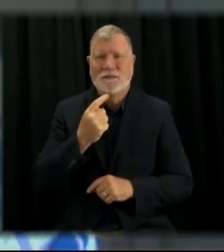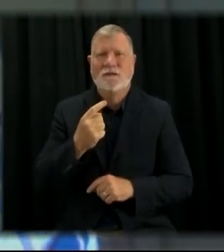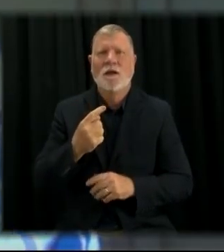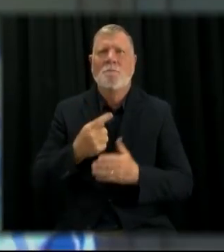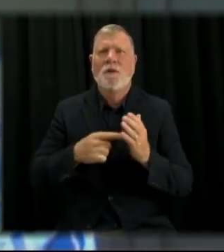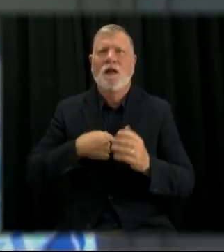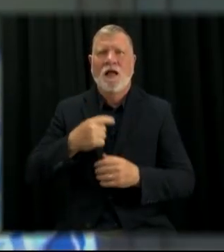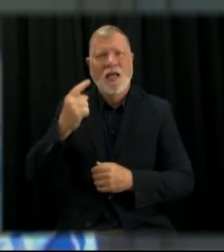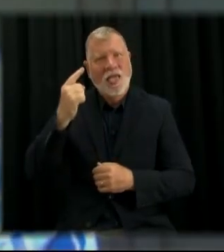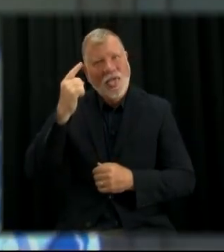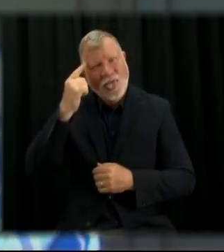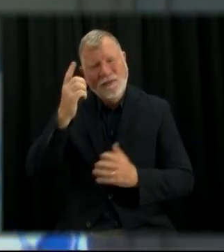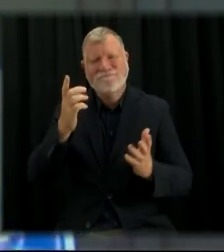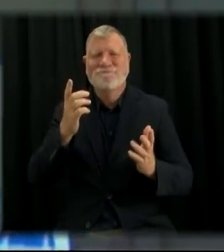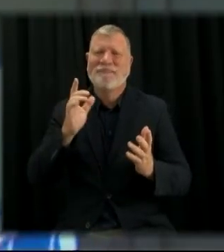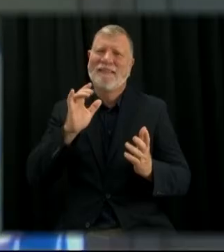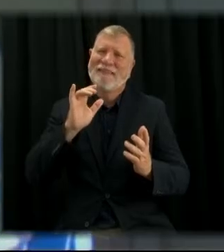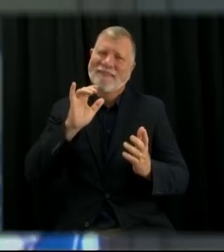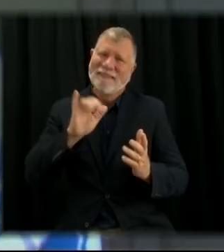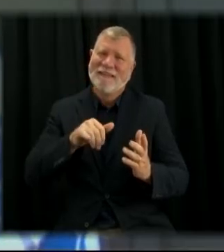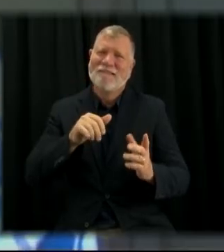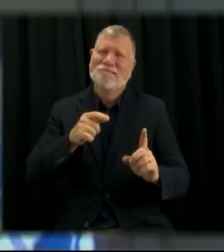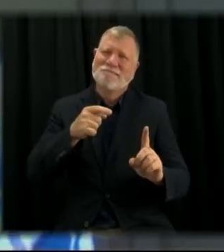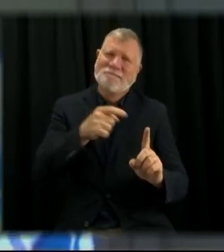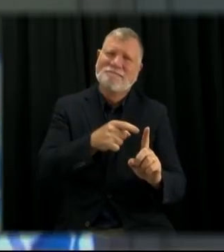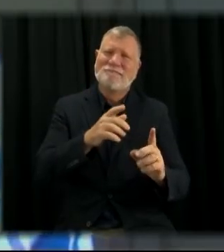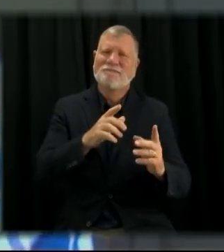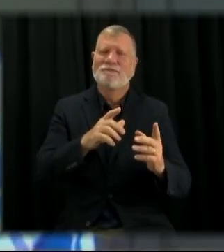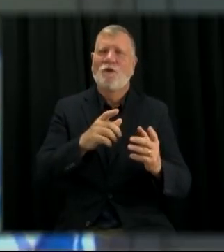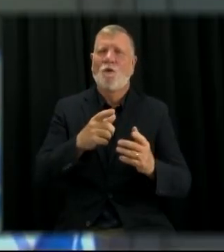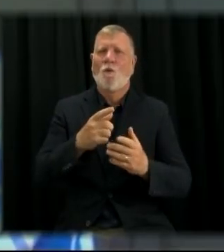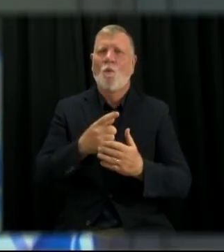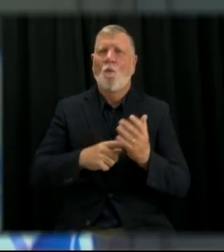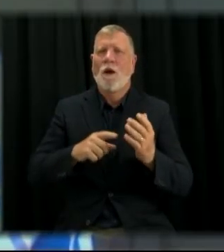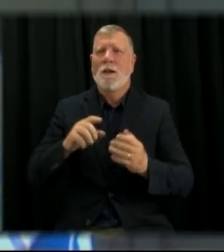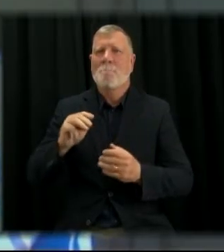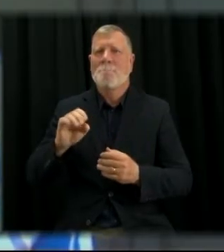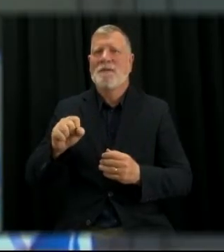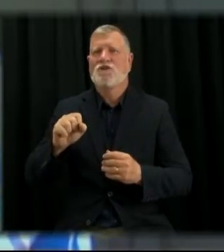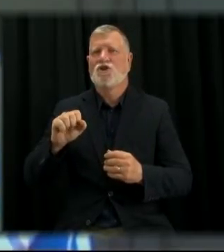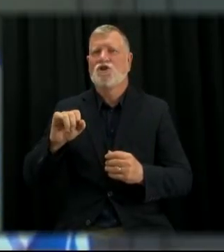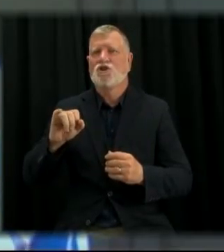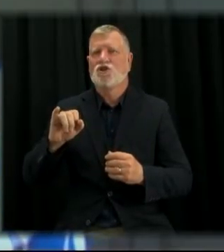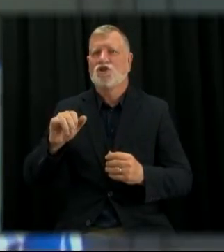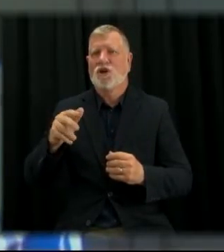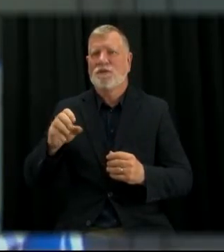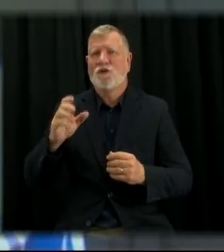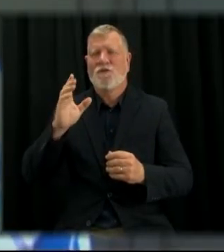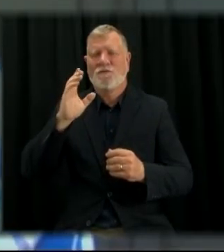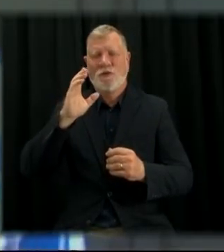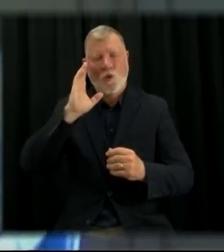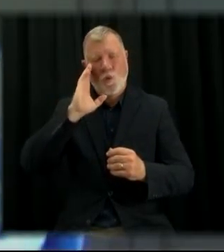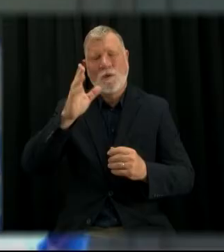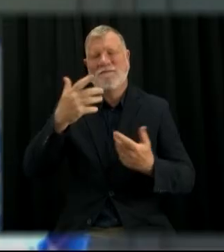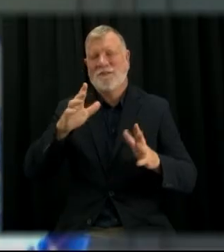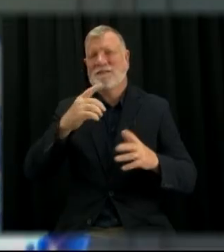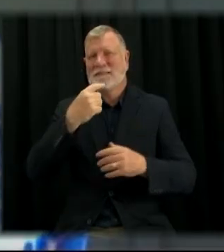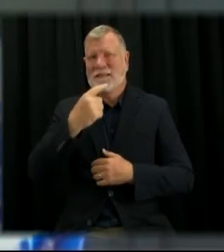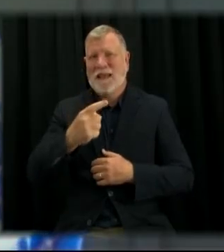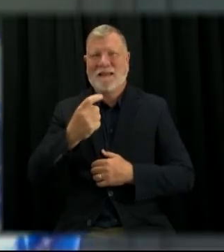Junta, pero también tiene que ver con algunos de los puntos que la señora Yaresco mencionó sobre la reforma